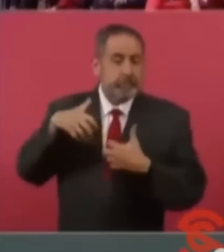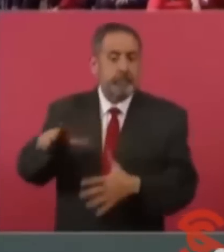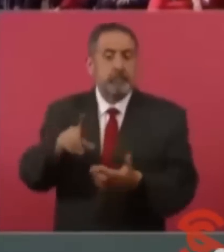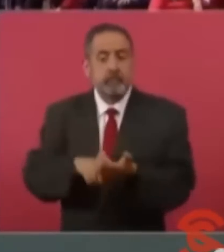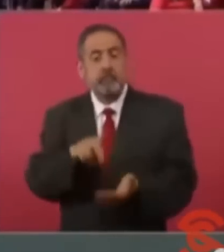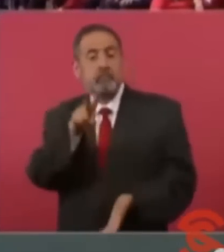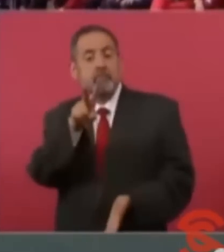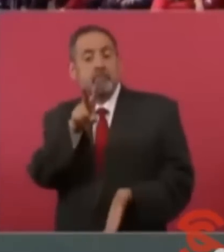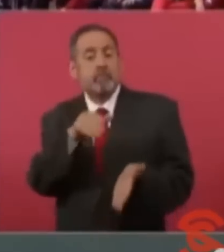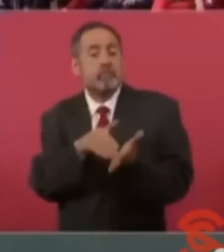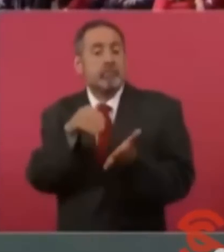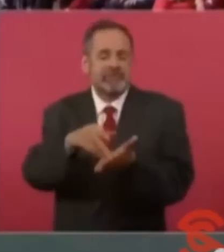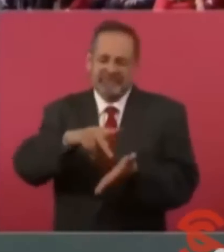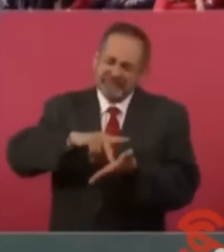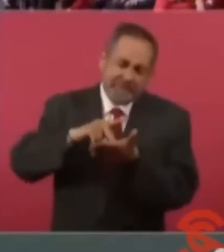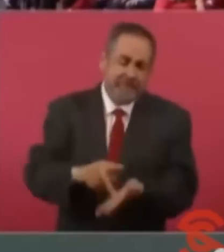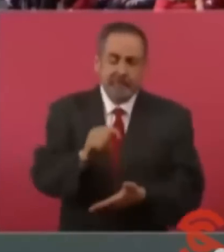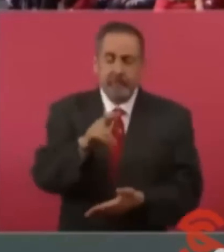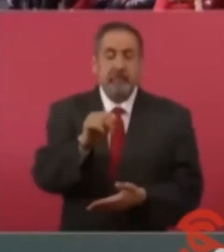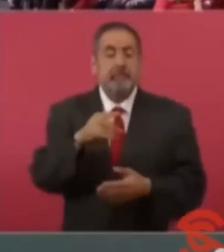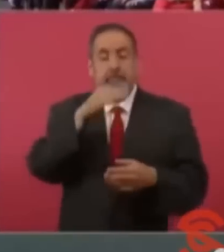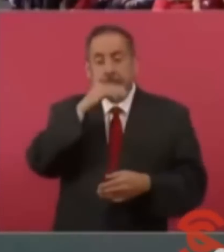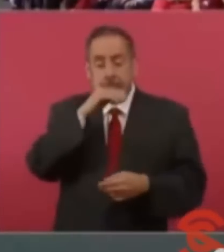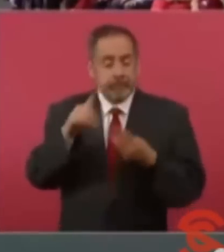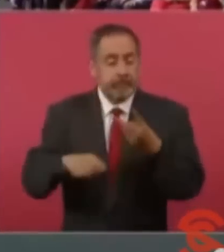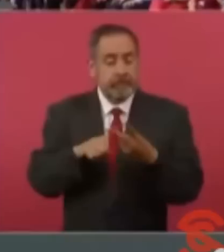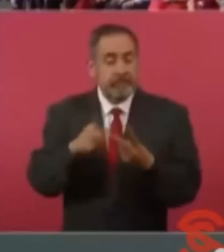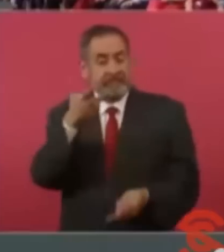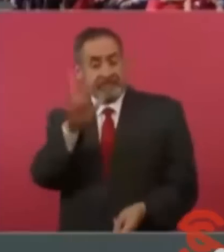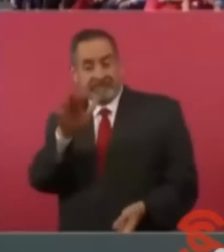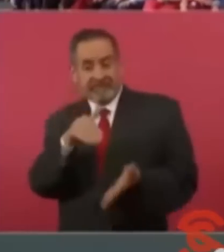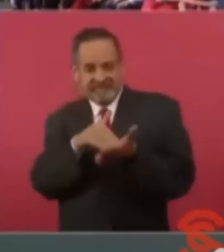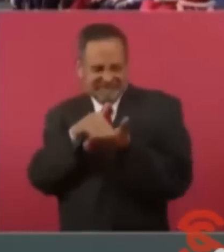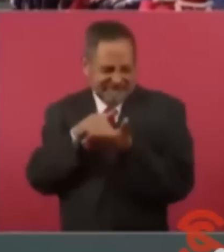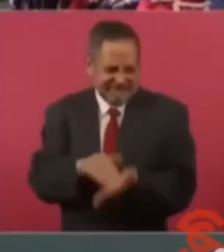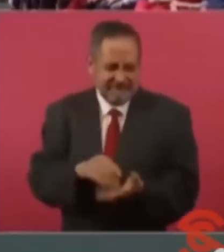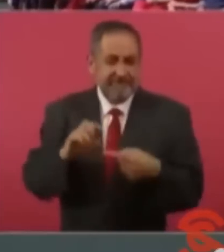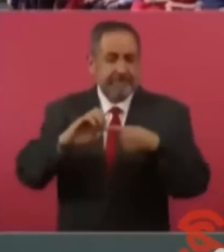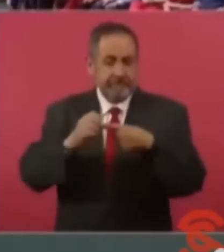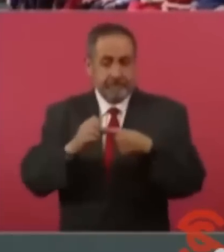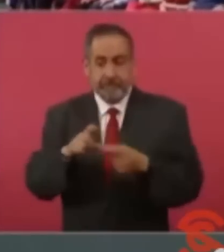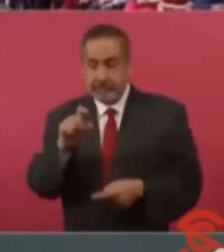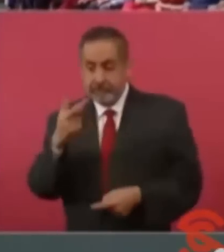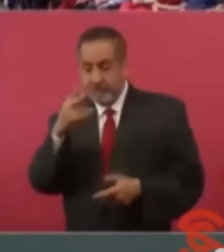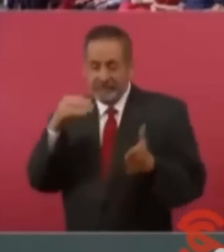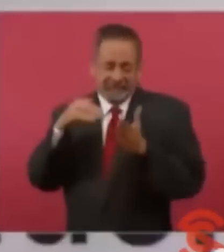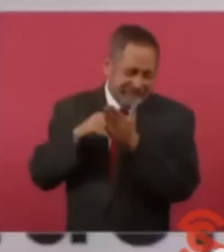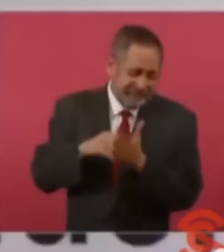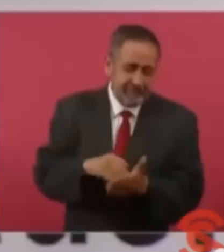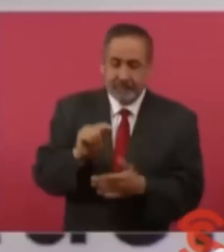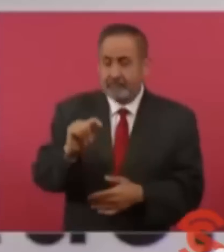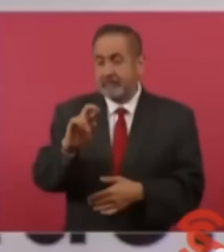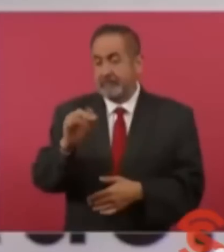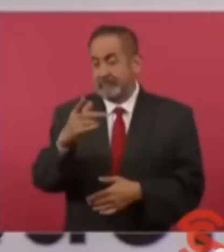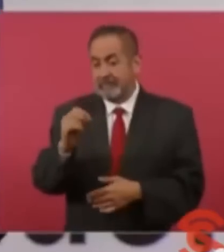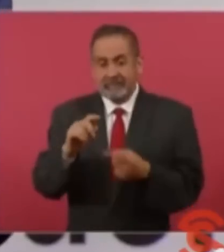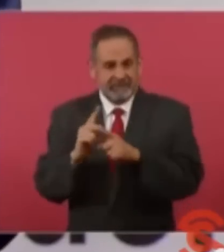toneladas de maíz, 10,000 toneladas de frijol, 22,000 toneladas de trigo,